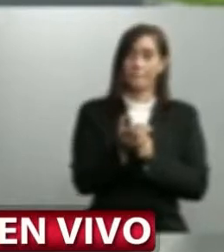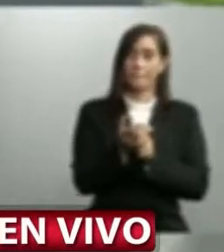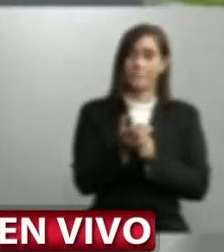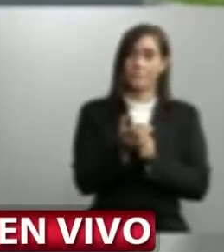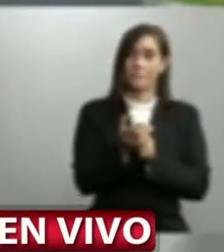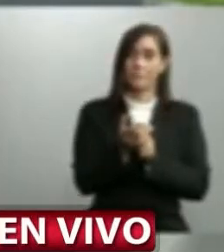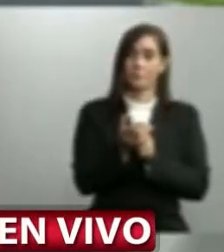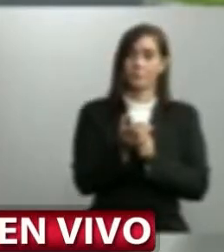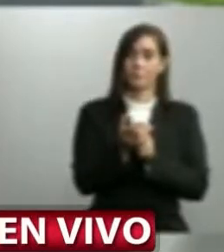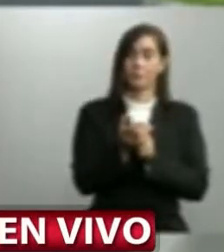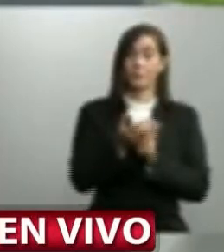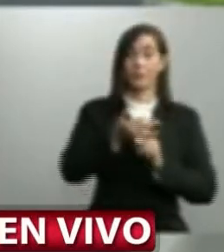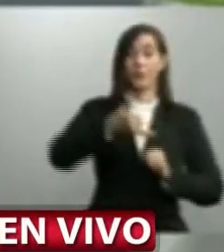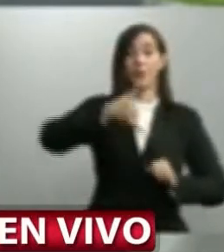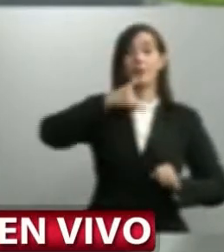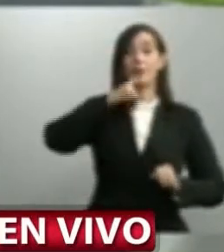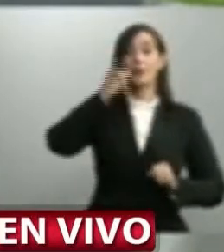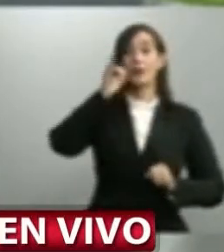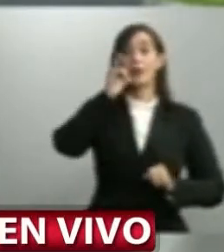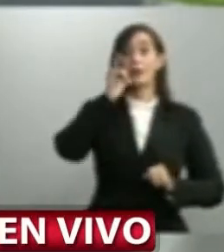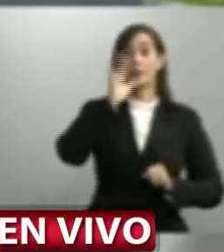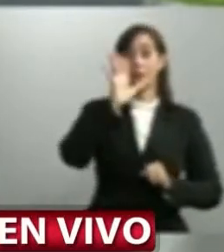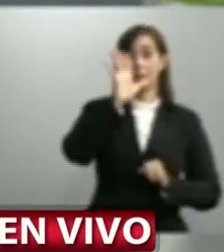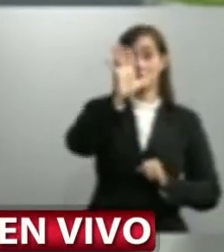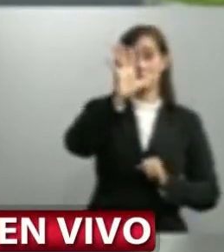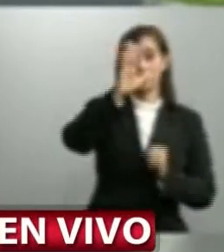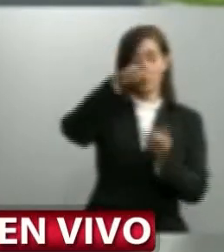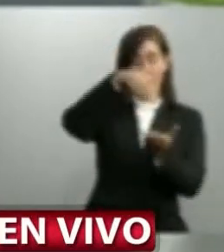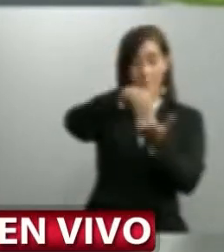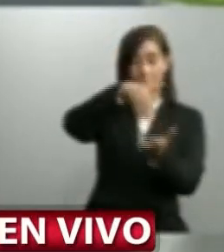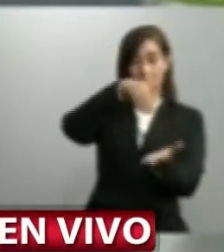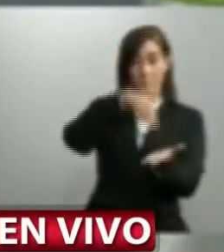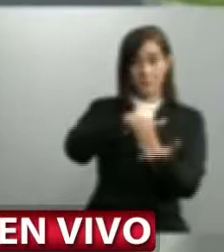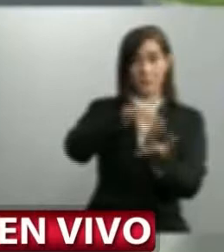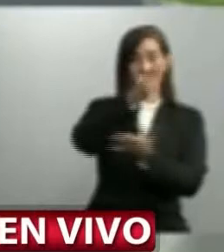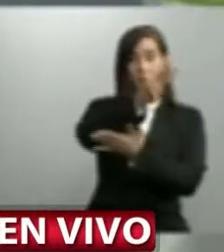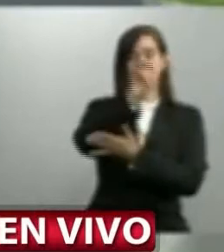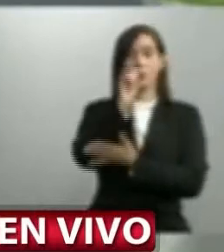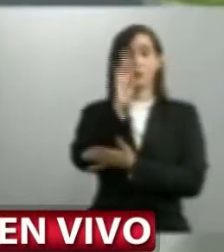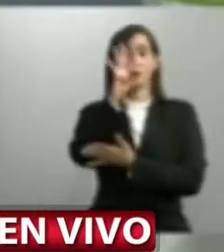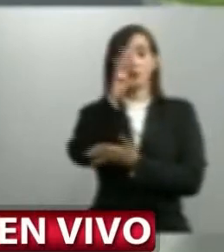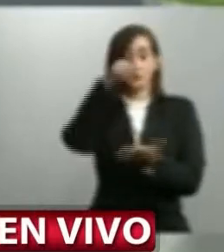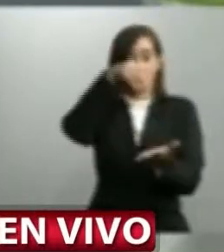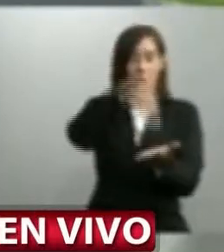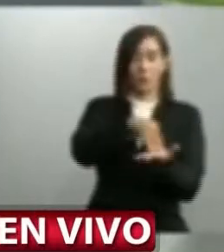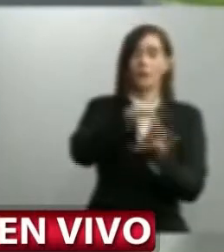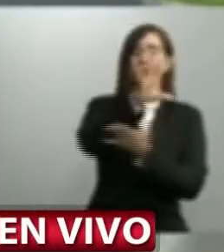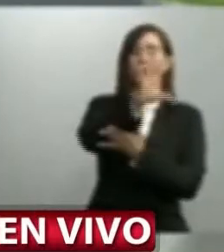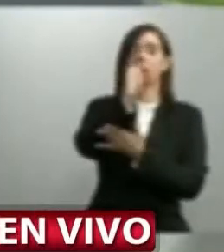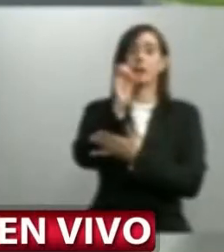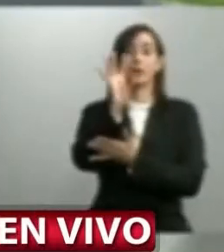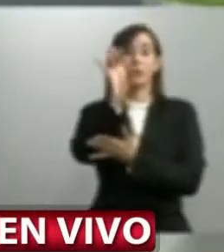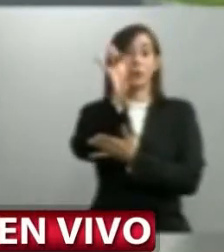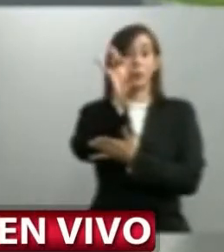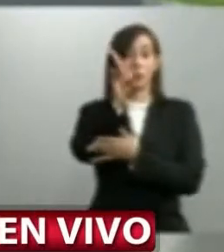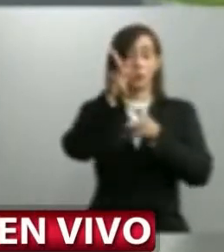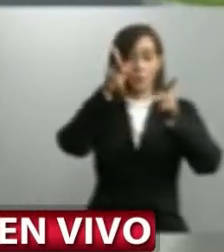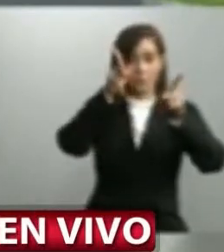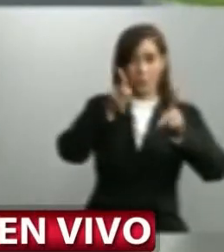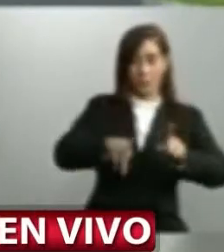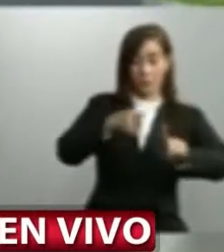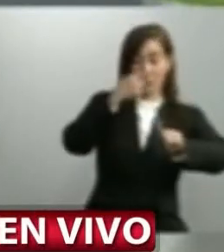ha confirmado hasta el día de ayer 5.204.500 508